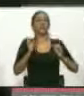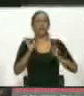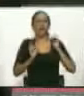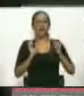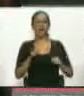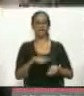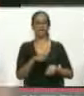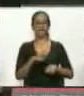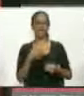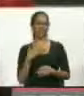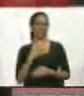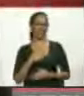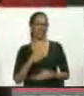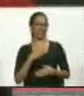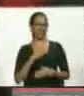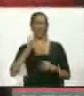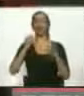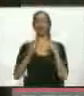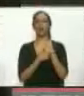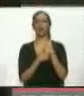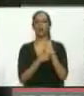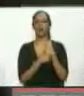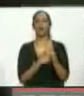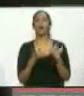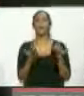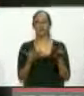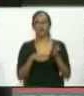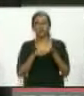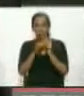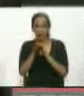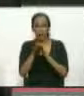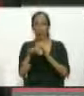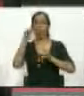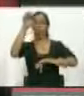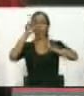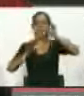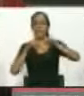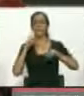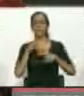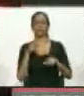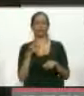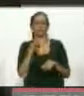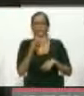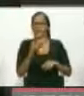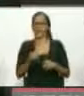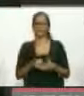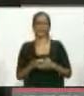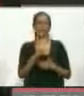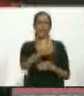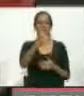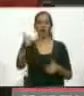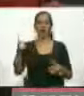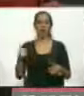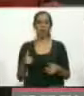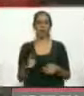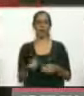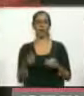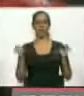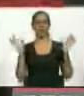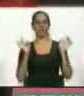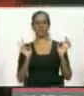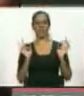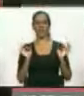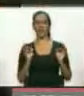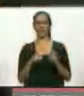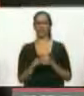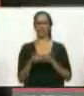horas de confort creadas para juan guaidó para que se desarrollara como animal político pues obviamente cada uno cayó en especie de laberinto